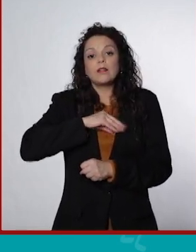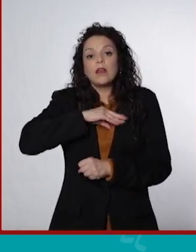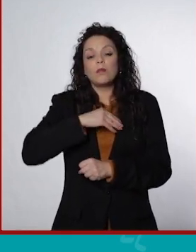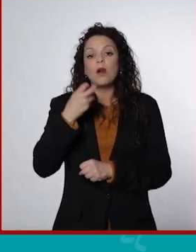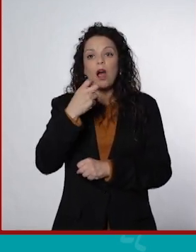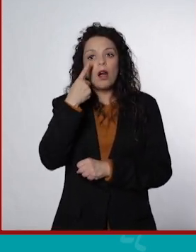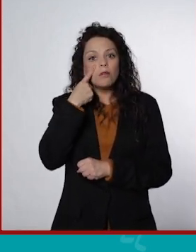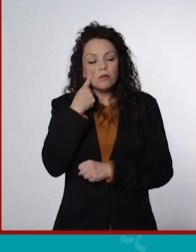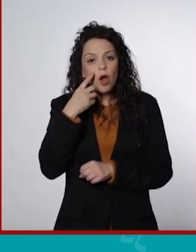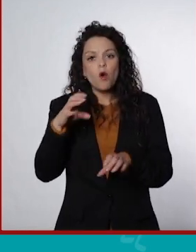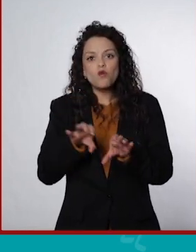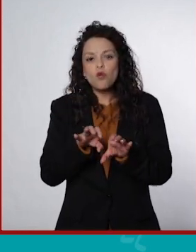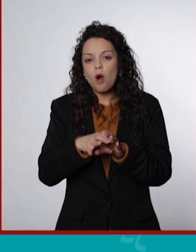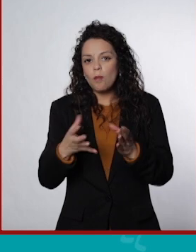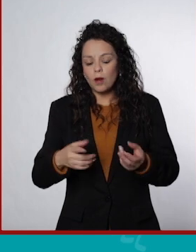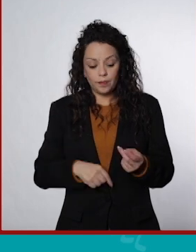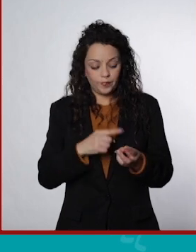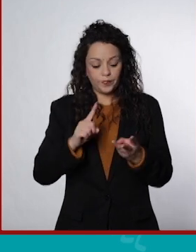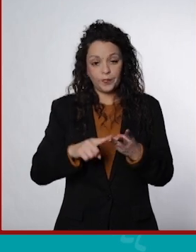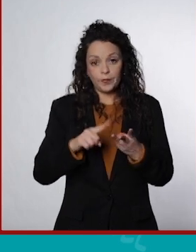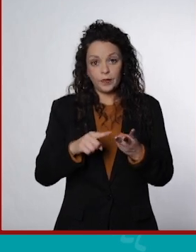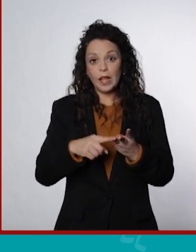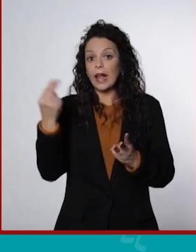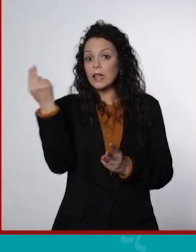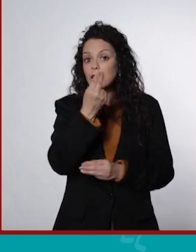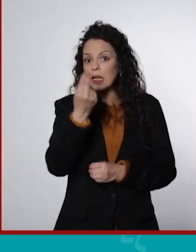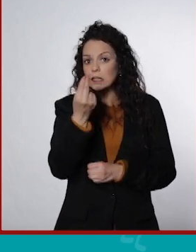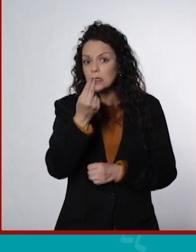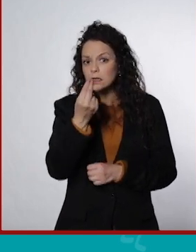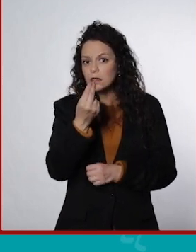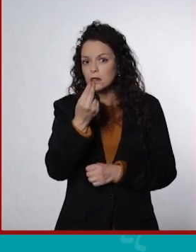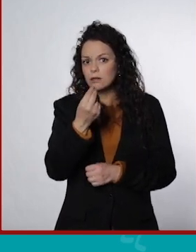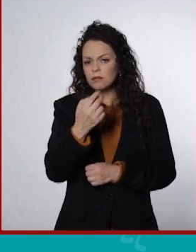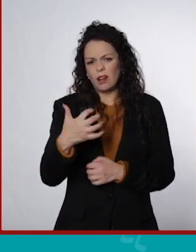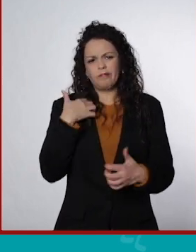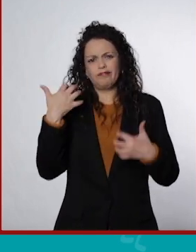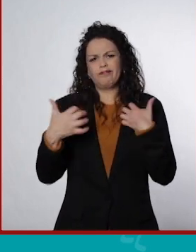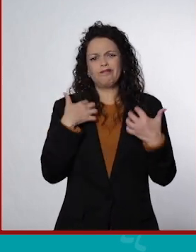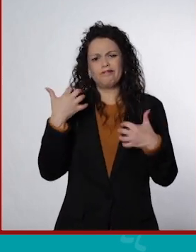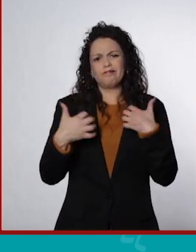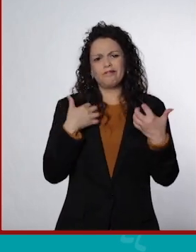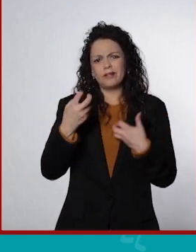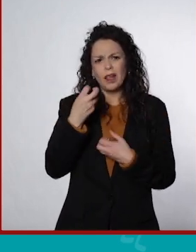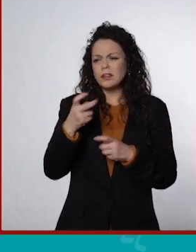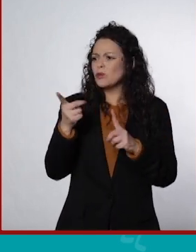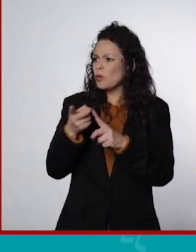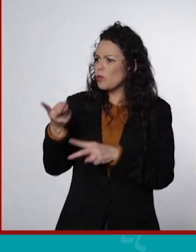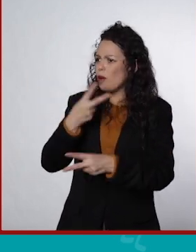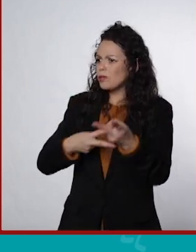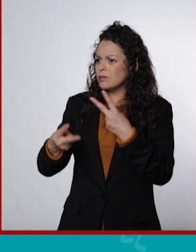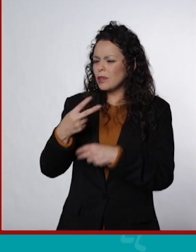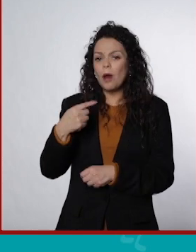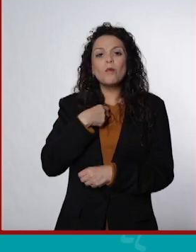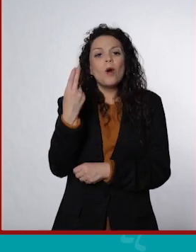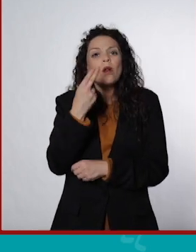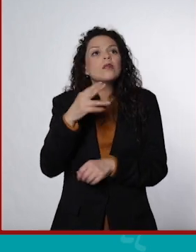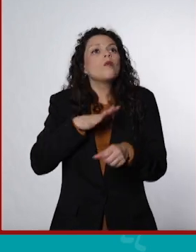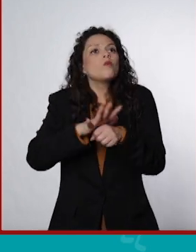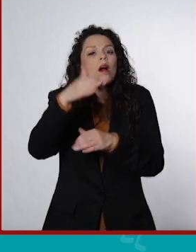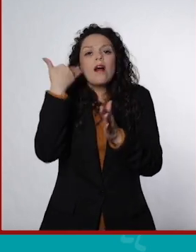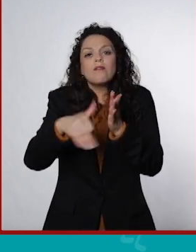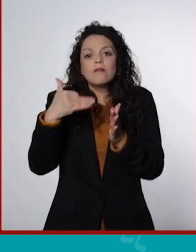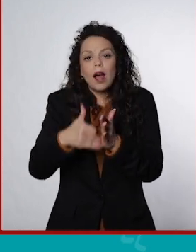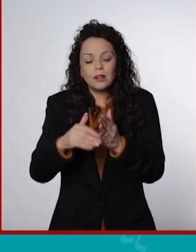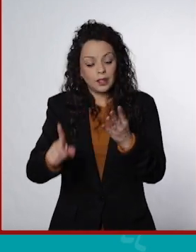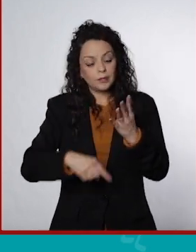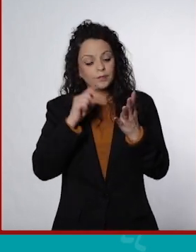me siento conmigo mismo. 3. Identificar las necesidades no satisfechas que originan esos sentimientos, qué me hace falta. 4.